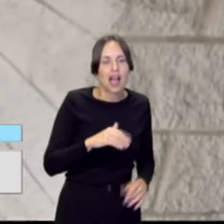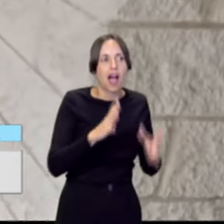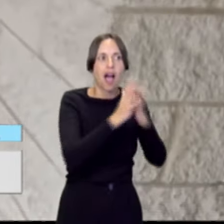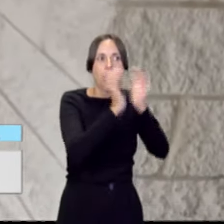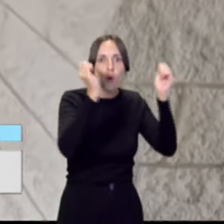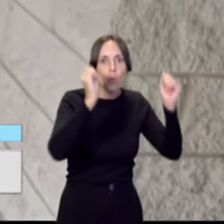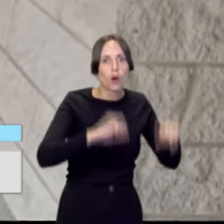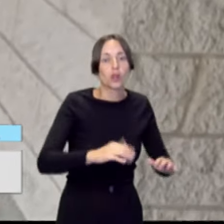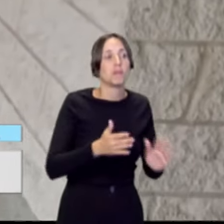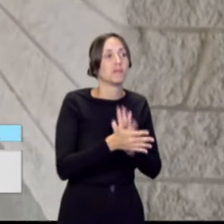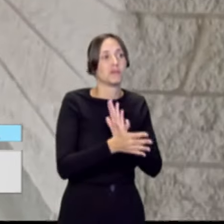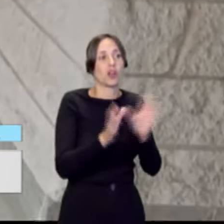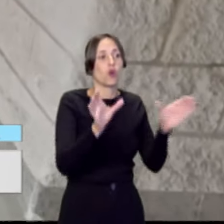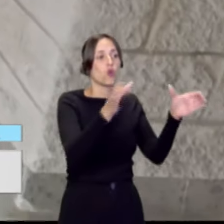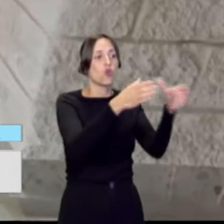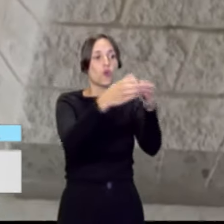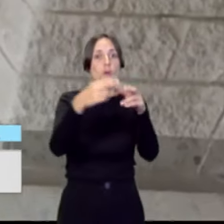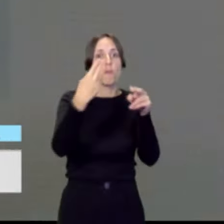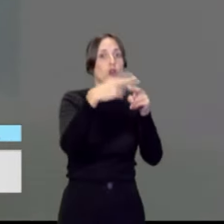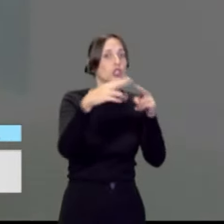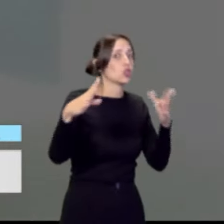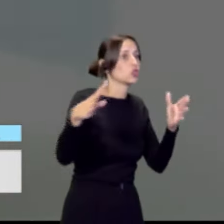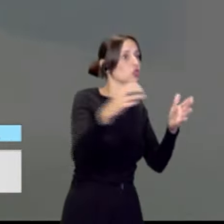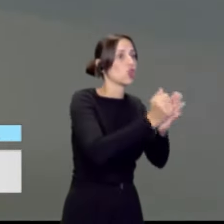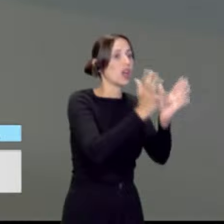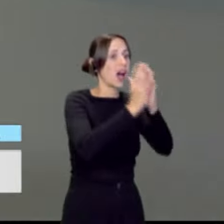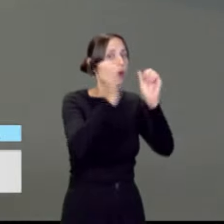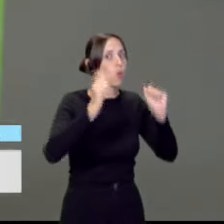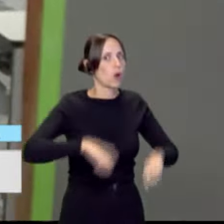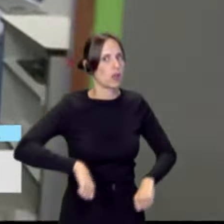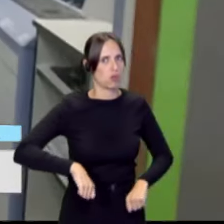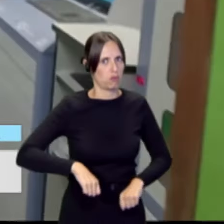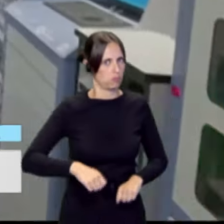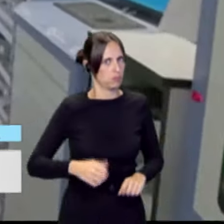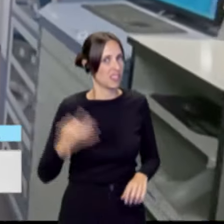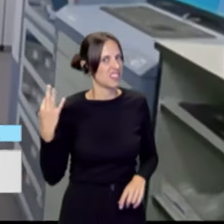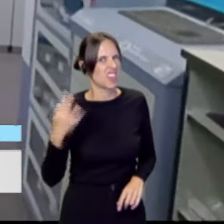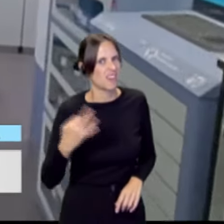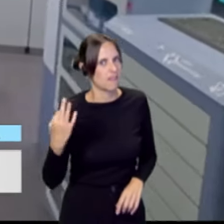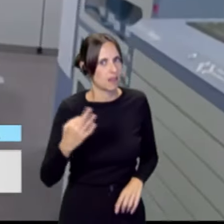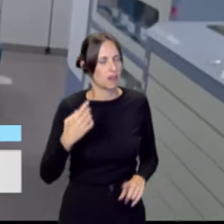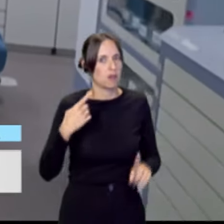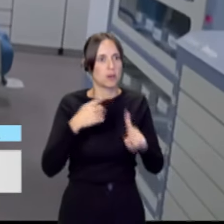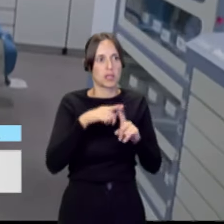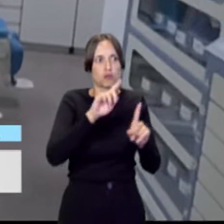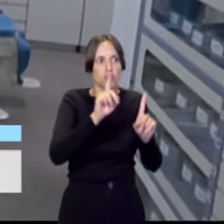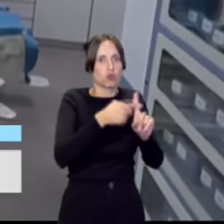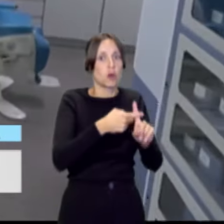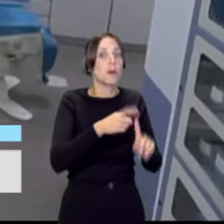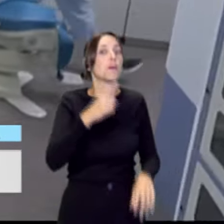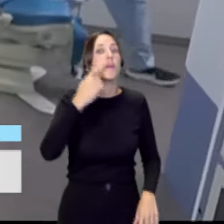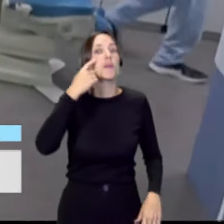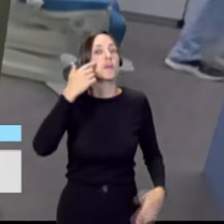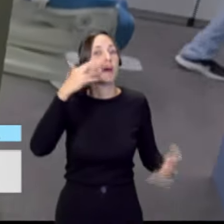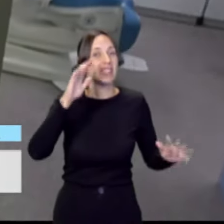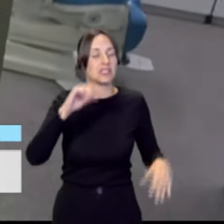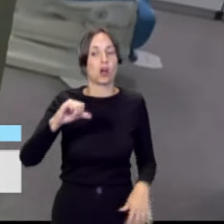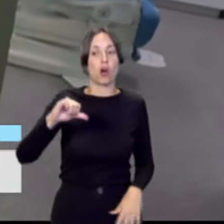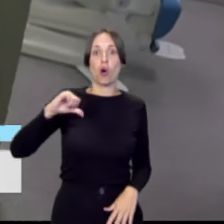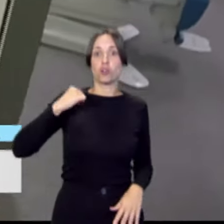los partidos políticos para poder sacar esto adelante. Le voy a decir más. Estos pacientes que están ingresados en los